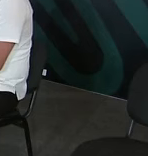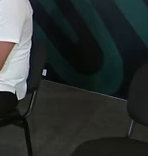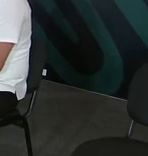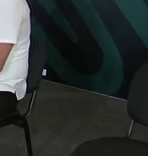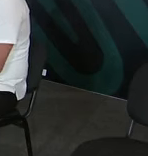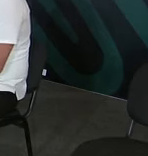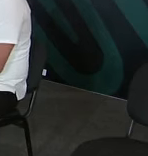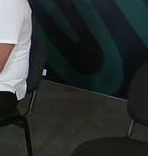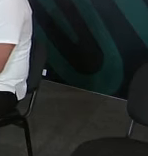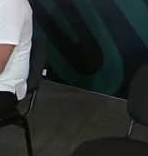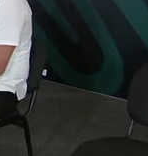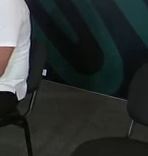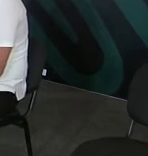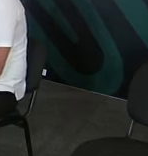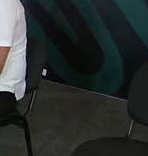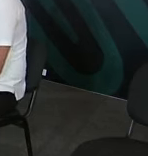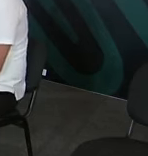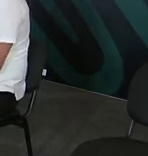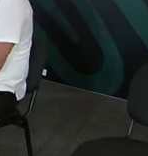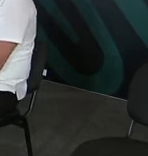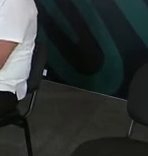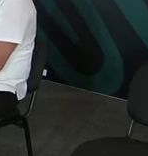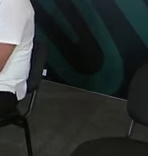la josefinita espera